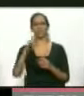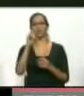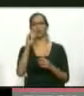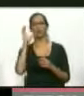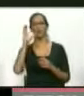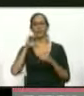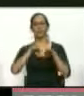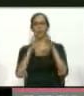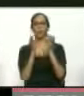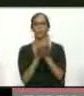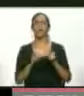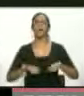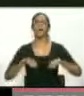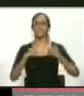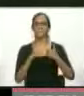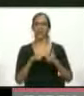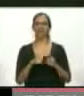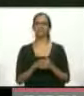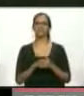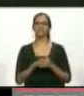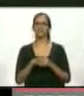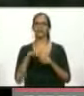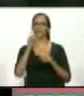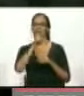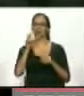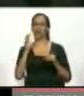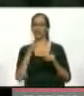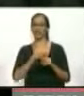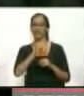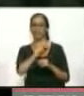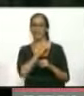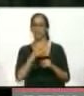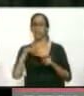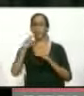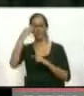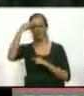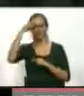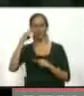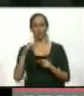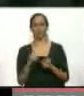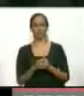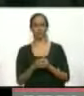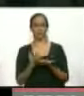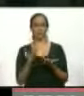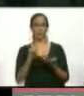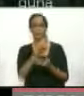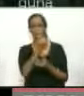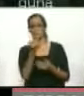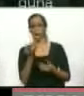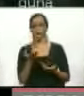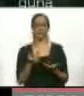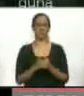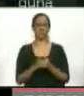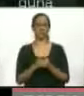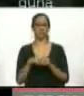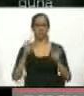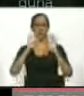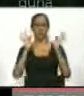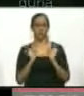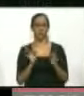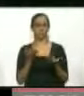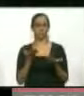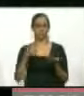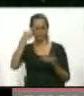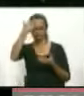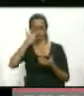del mundo con más hispanohablantes después de méjico acogería un abanico de razas y etnias y también de lenguas nativas ocuparía un